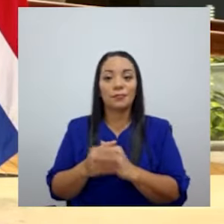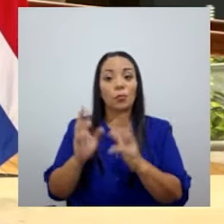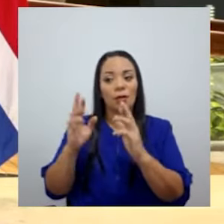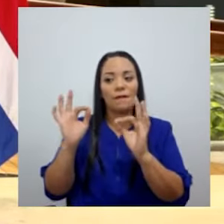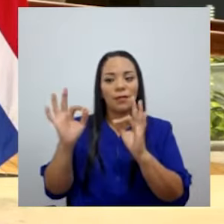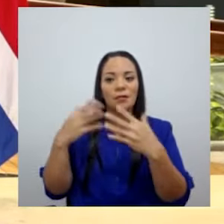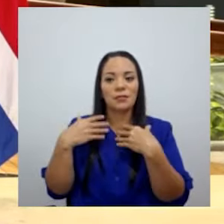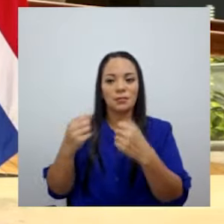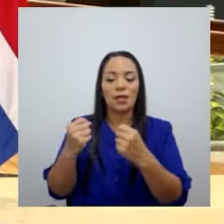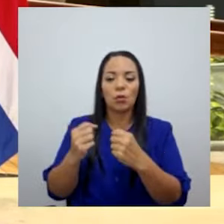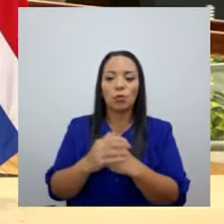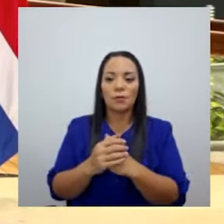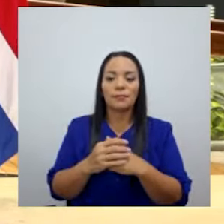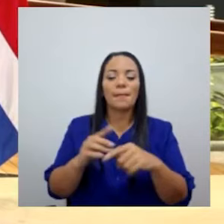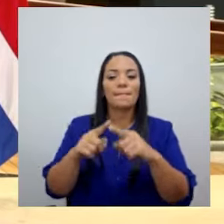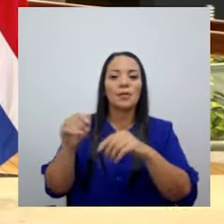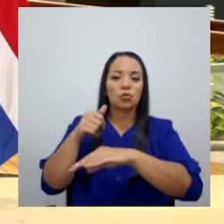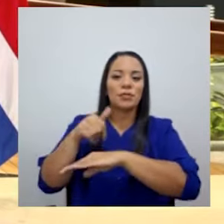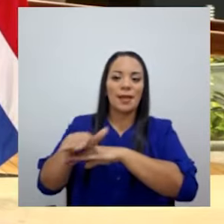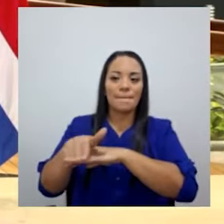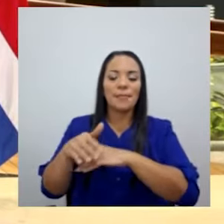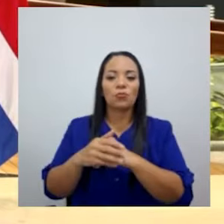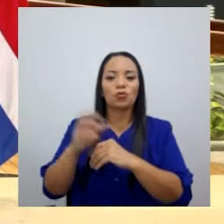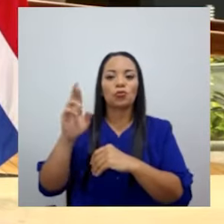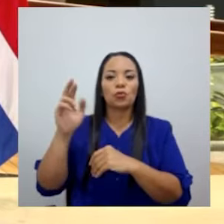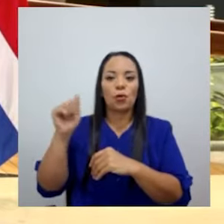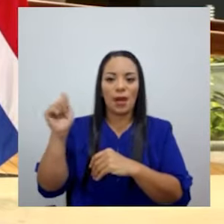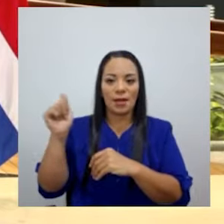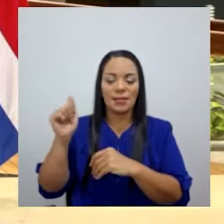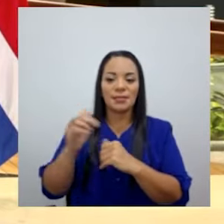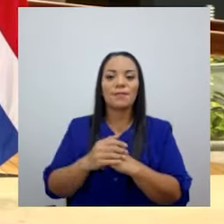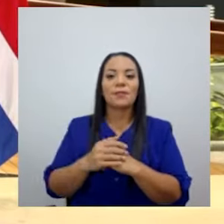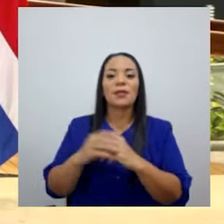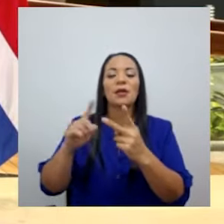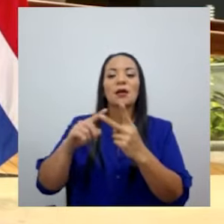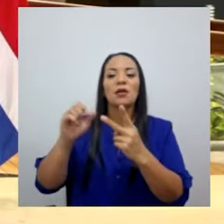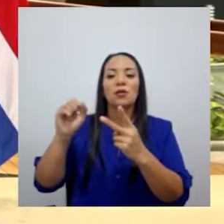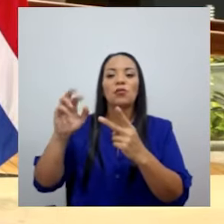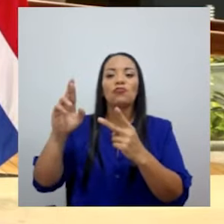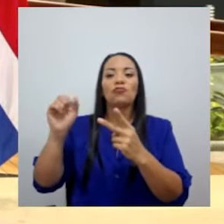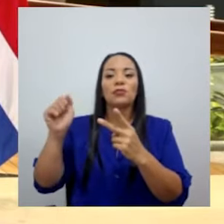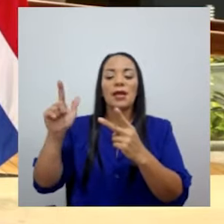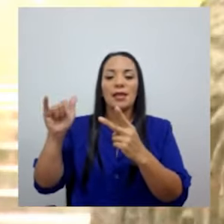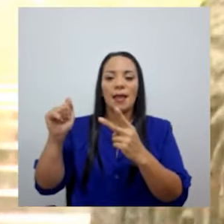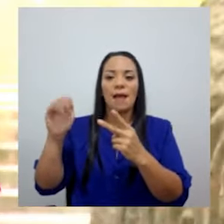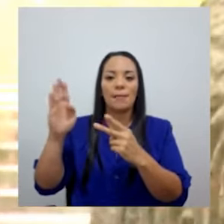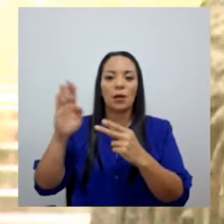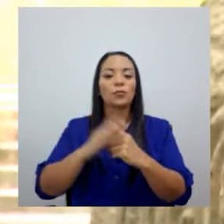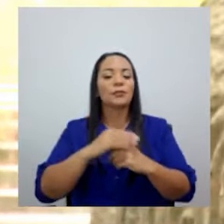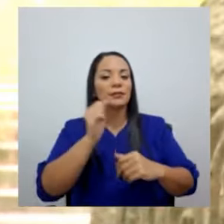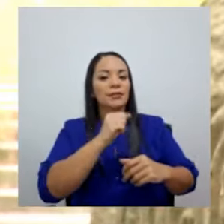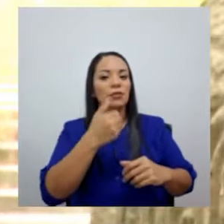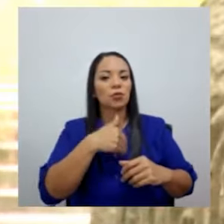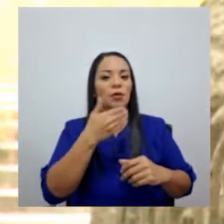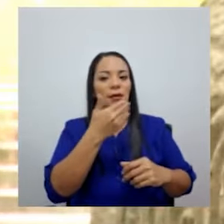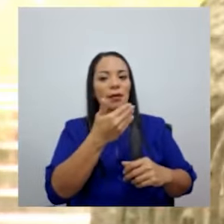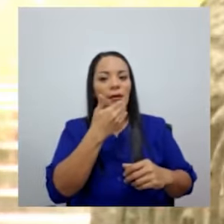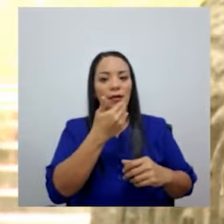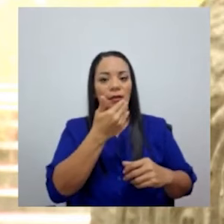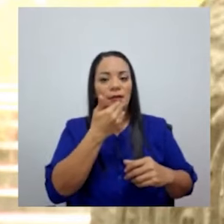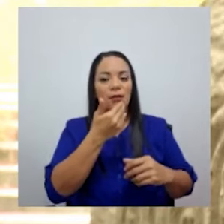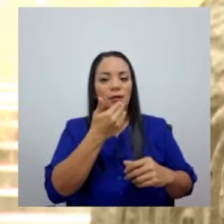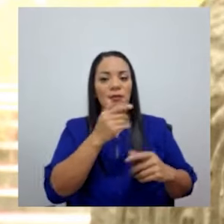salud, pero sí se la enviamos a Rodrigo Arias y a Rosalía Brown. Sí, sí señor, gracias por